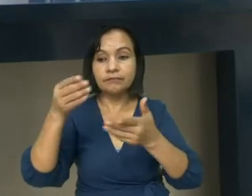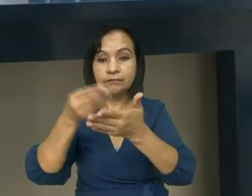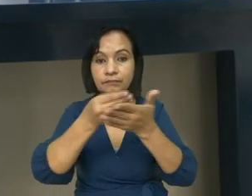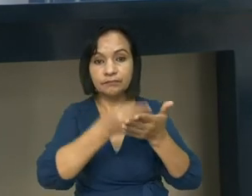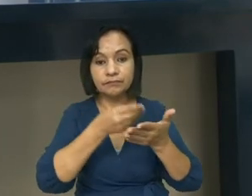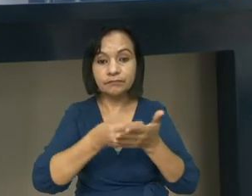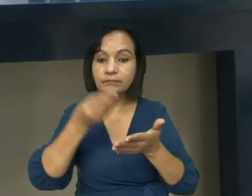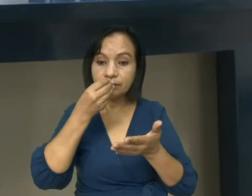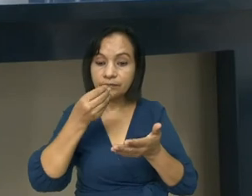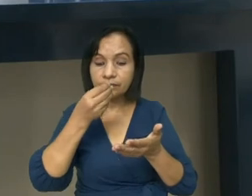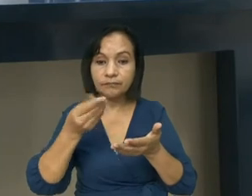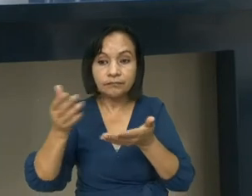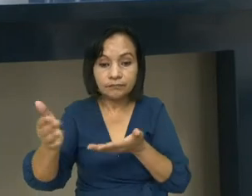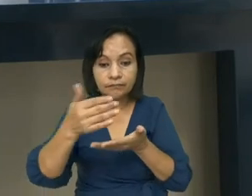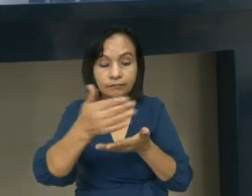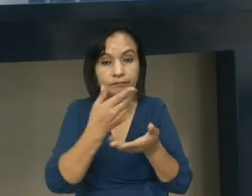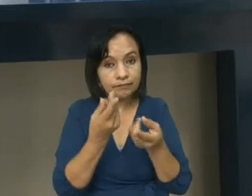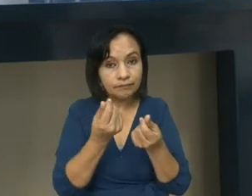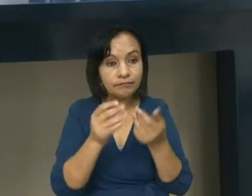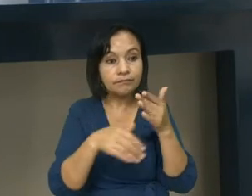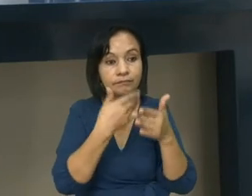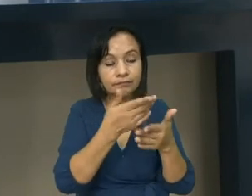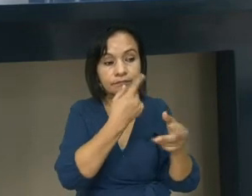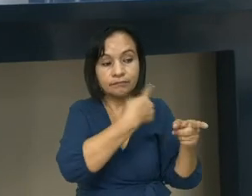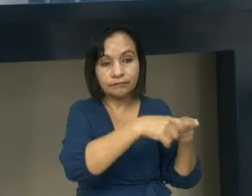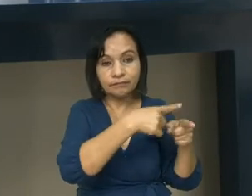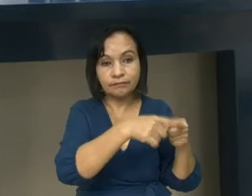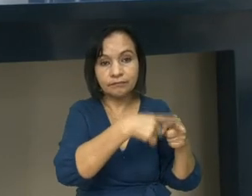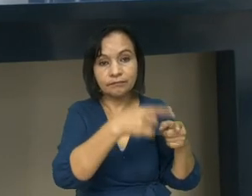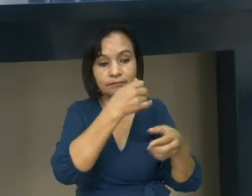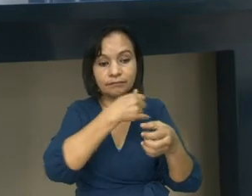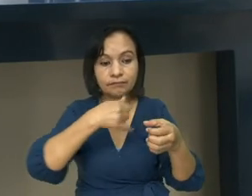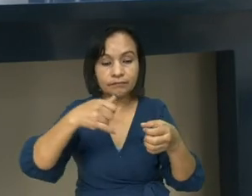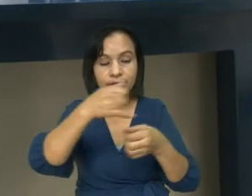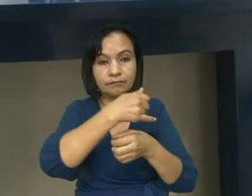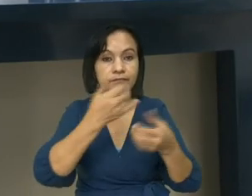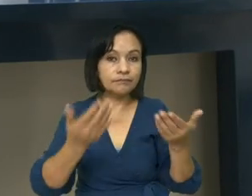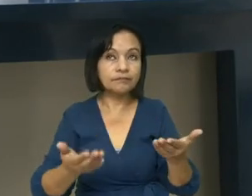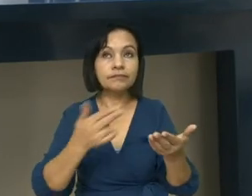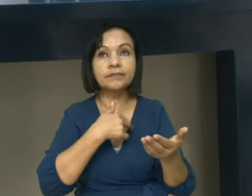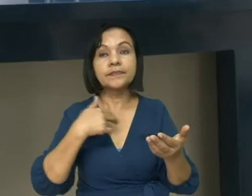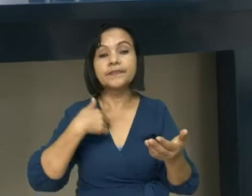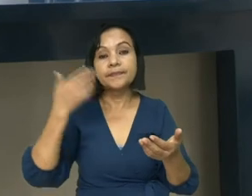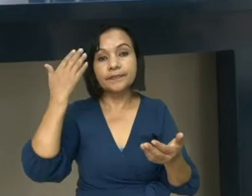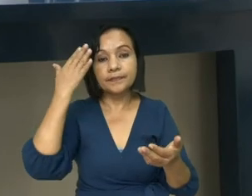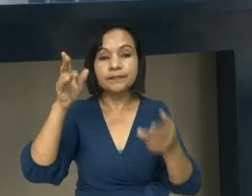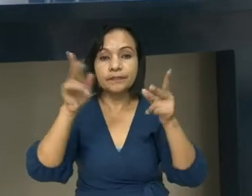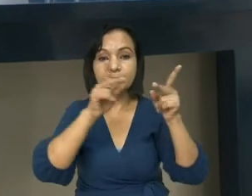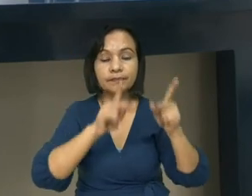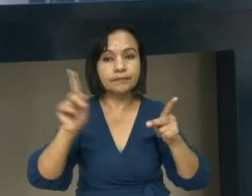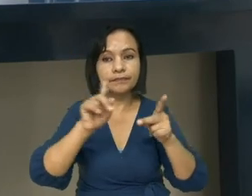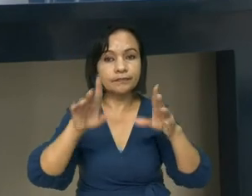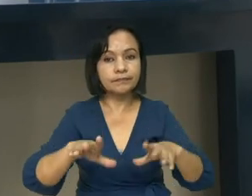que esa persona recaude lo necesario para retribuir el costo del alquiler. Entonces, para que ya sepa la gente, no se